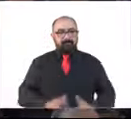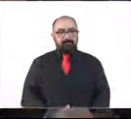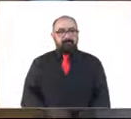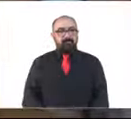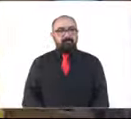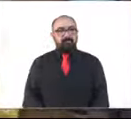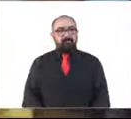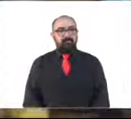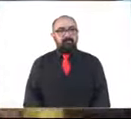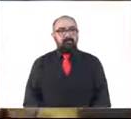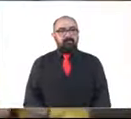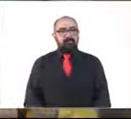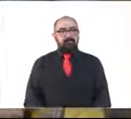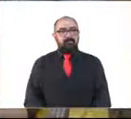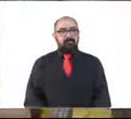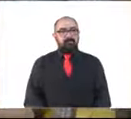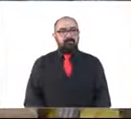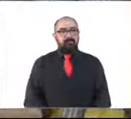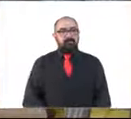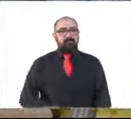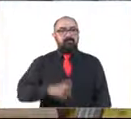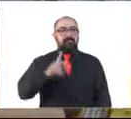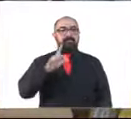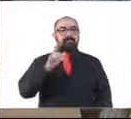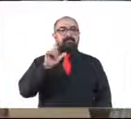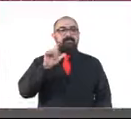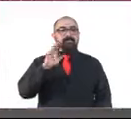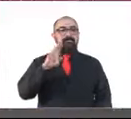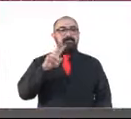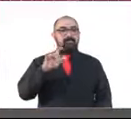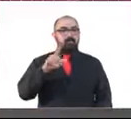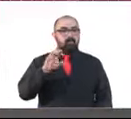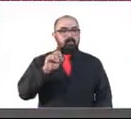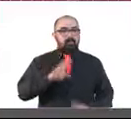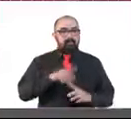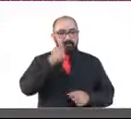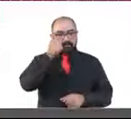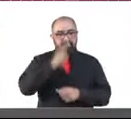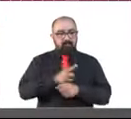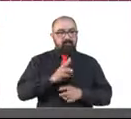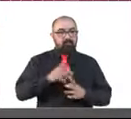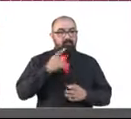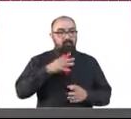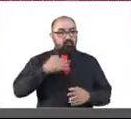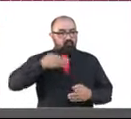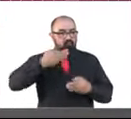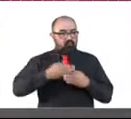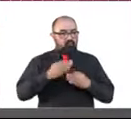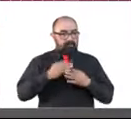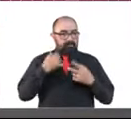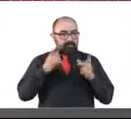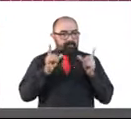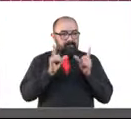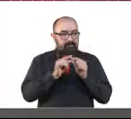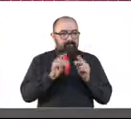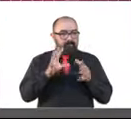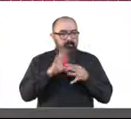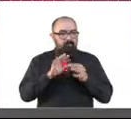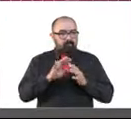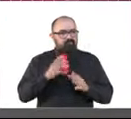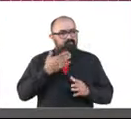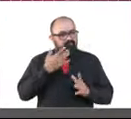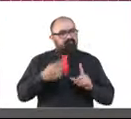Vamos con usted, doctor Villalobos, secretario de Agricultura. Muchas gracias. Yo quisiera concluir con un mensaje de